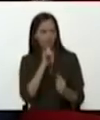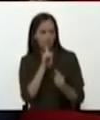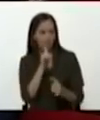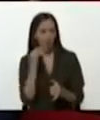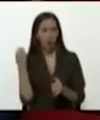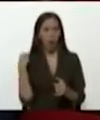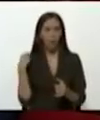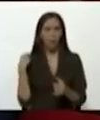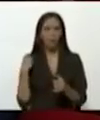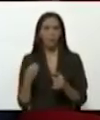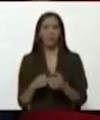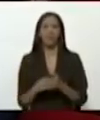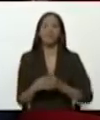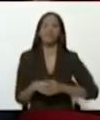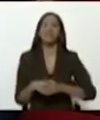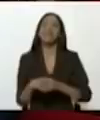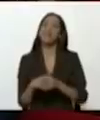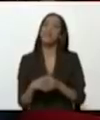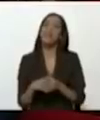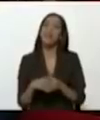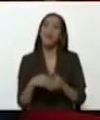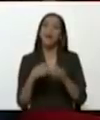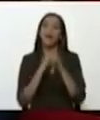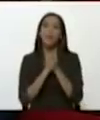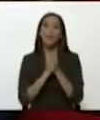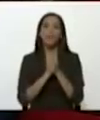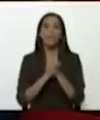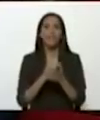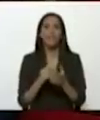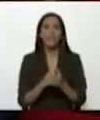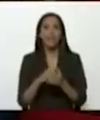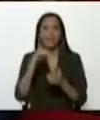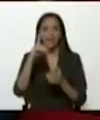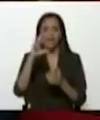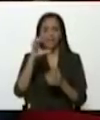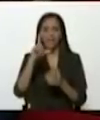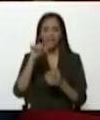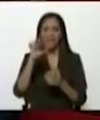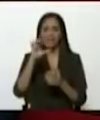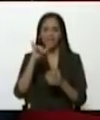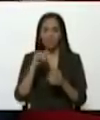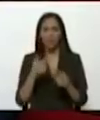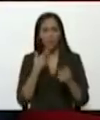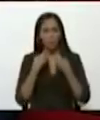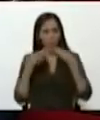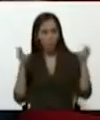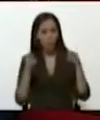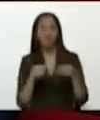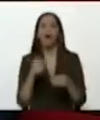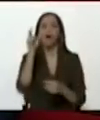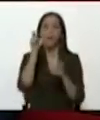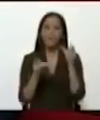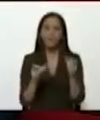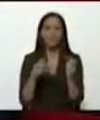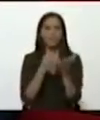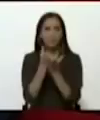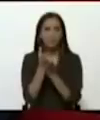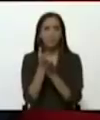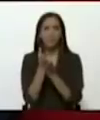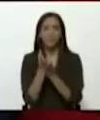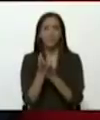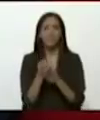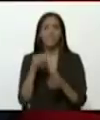pasando frío. La compañera de Elsie me dice, voy a enviarte, lo voy a decir hoy públicamente, a un compañero leal, y eras